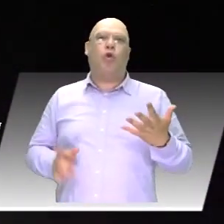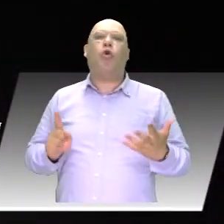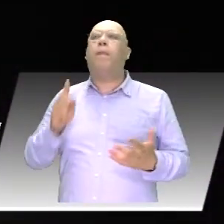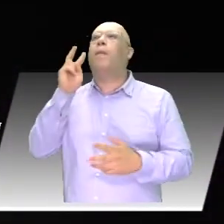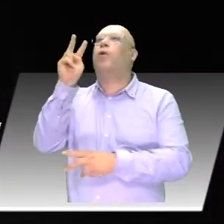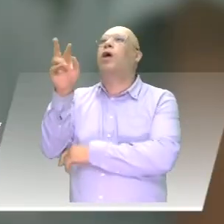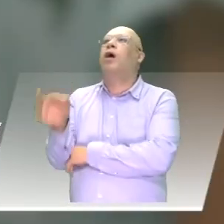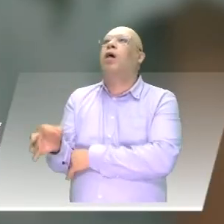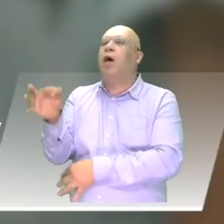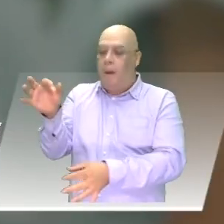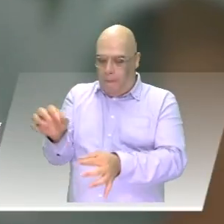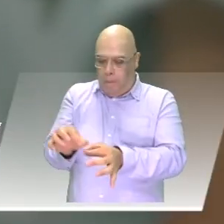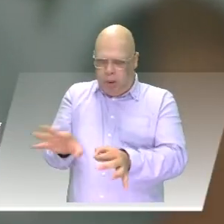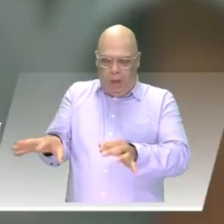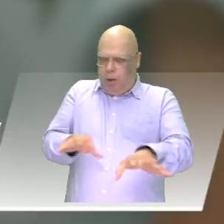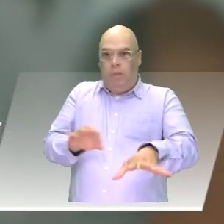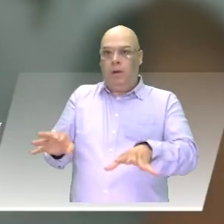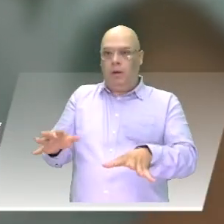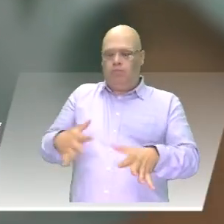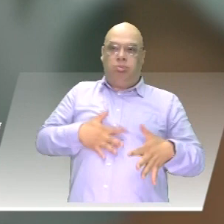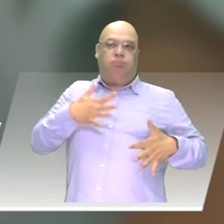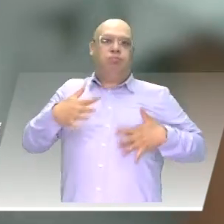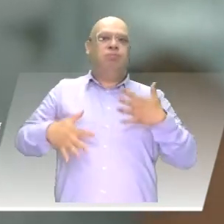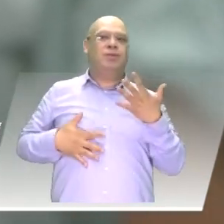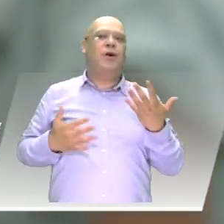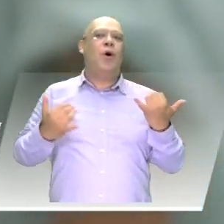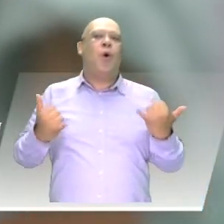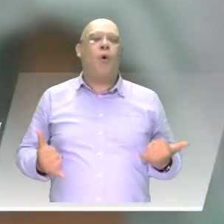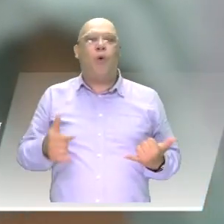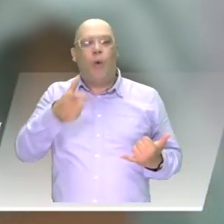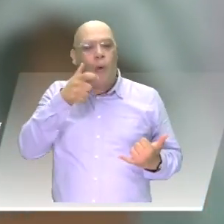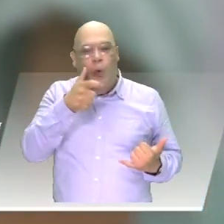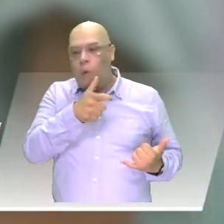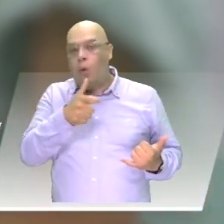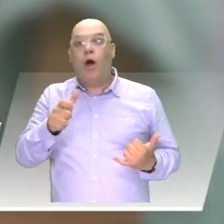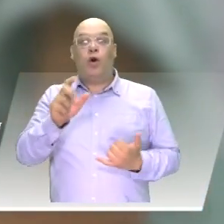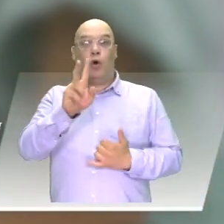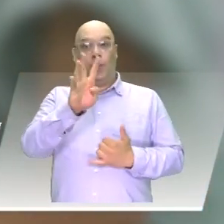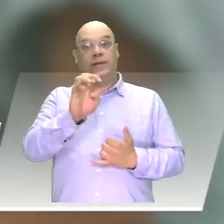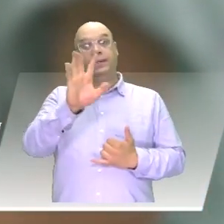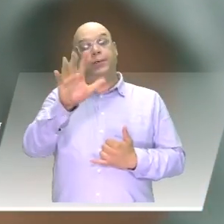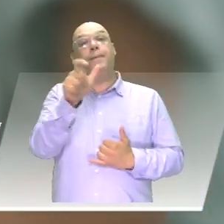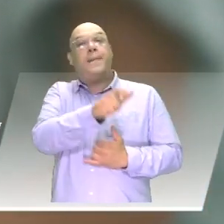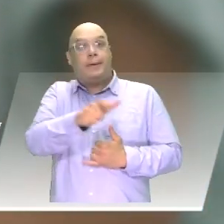uso de papeletas. Durante el actual periodo de vigilancia, 95 personas